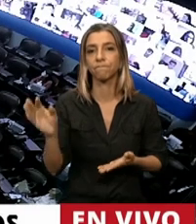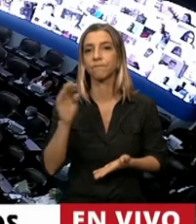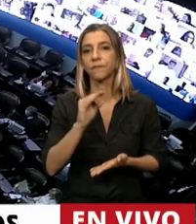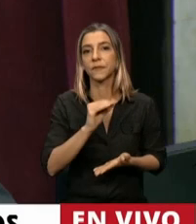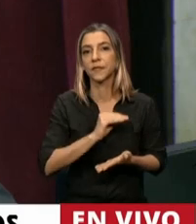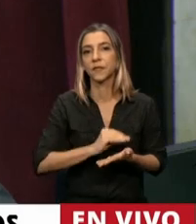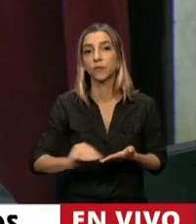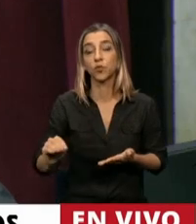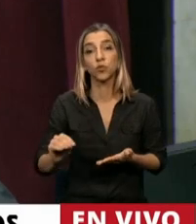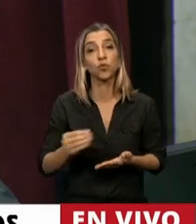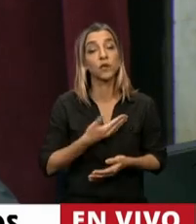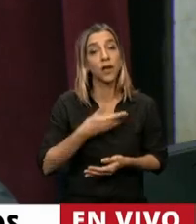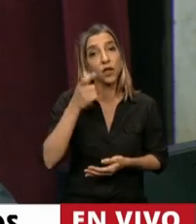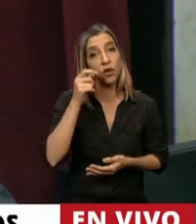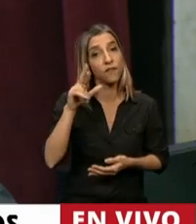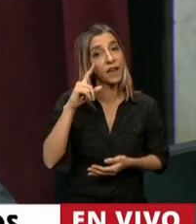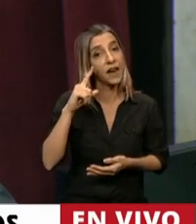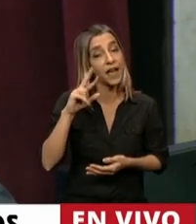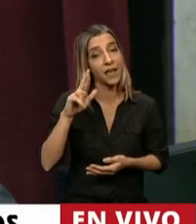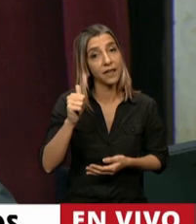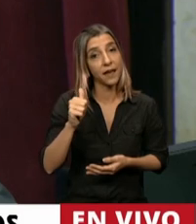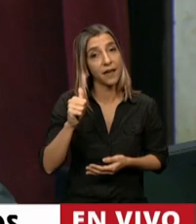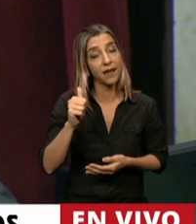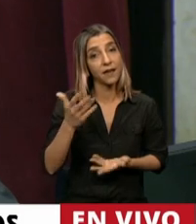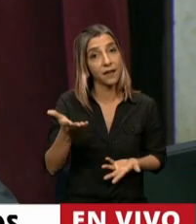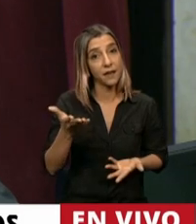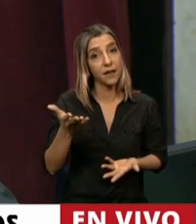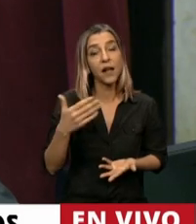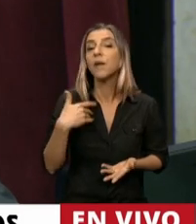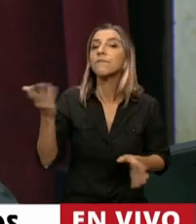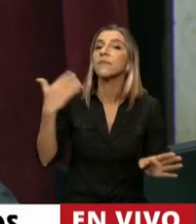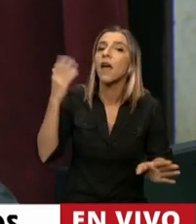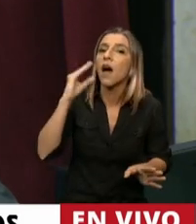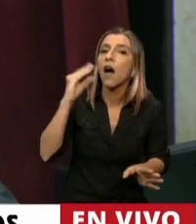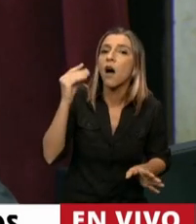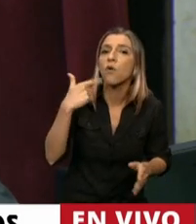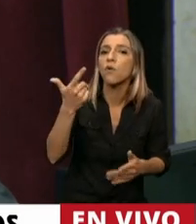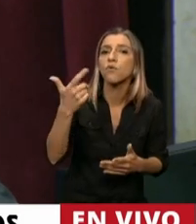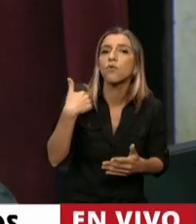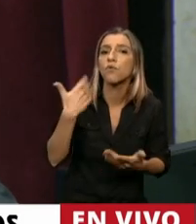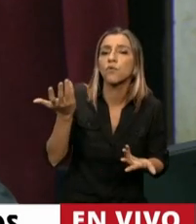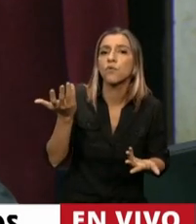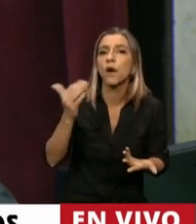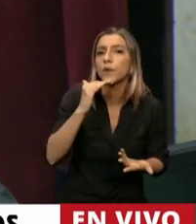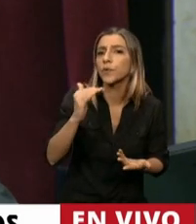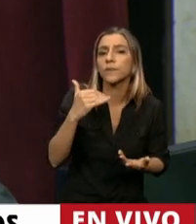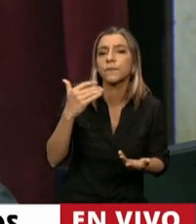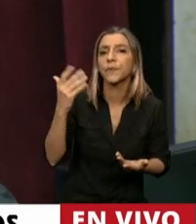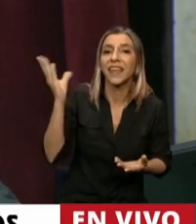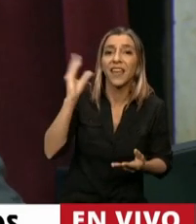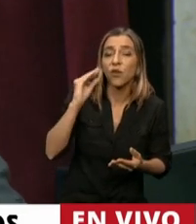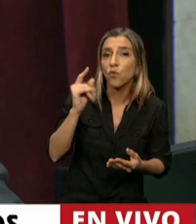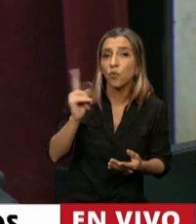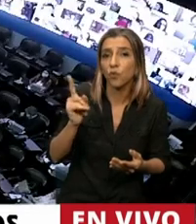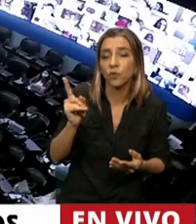Diputado Ferreira, Daniel. Ausente. No tengo audio. ¿Cómo? No tengo